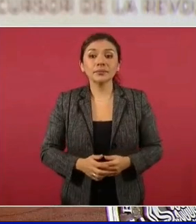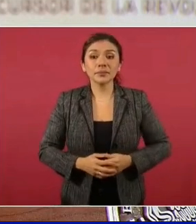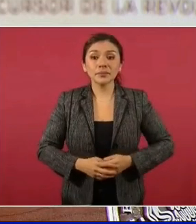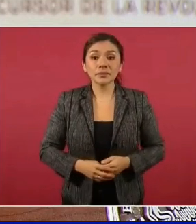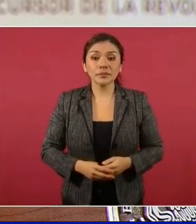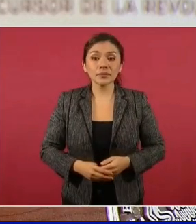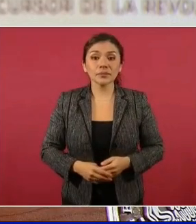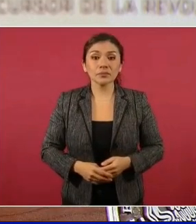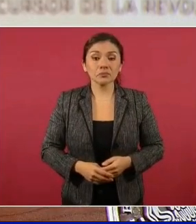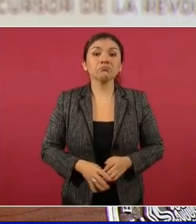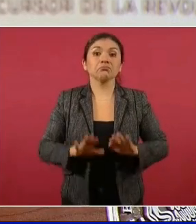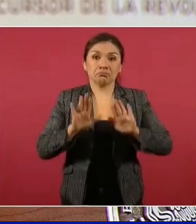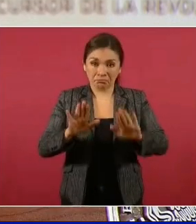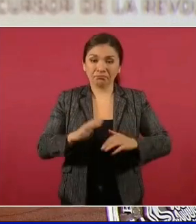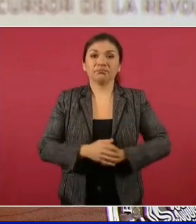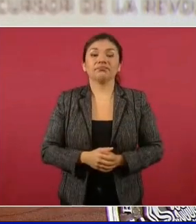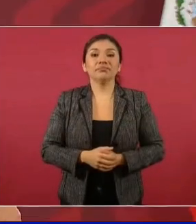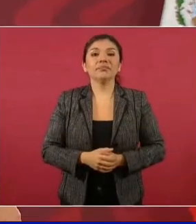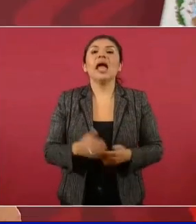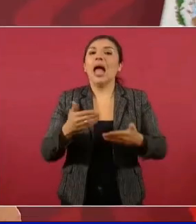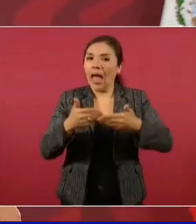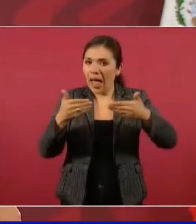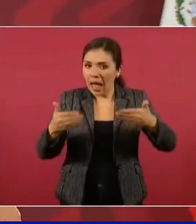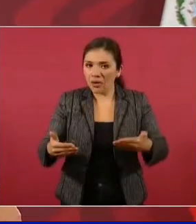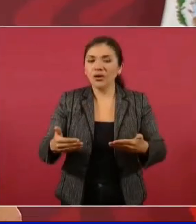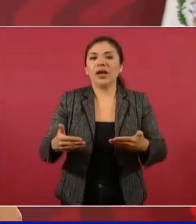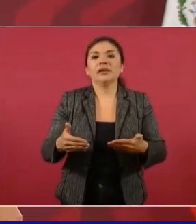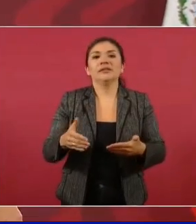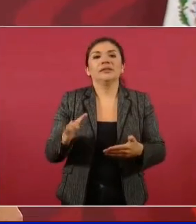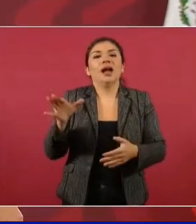Ahora, si hablamos de los municipios,